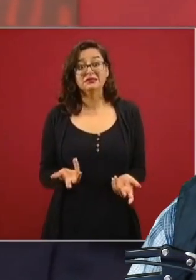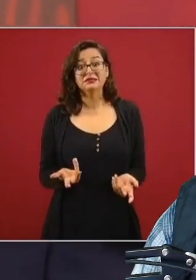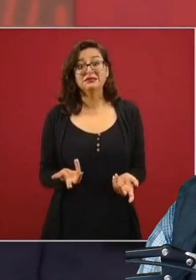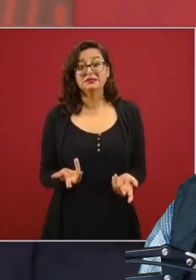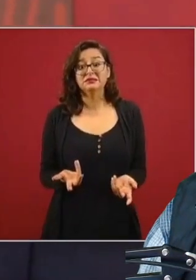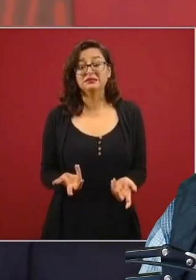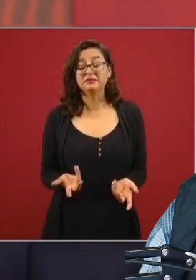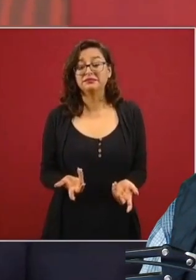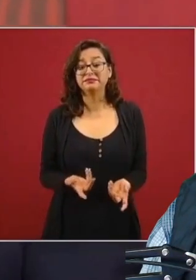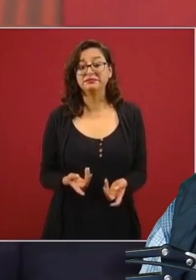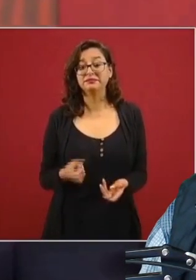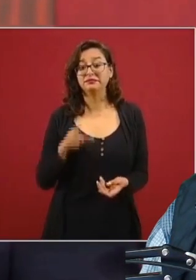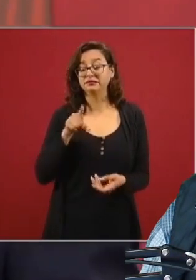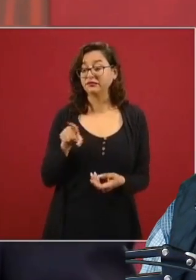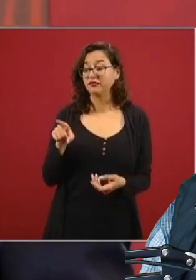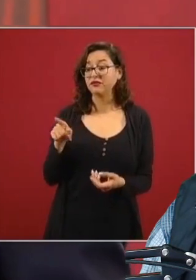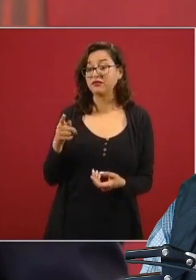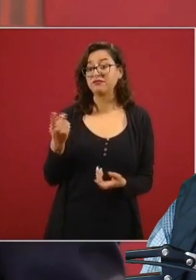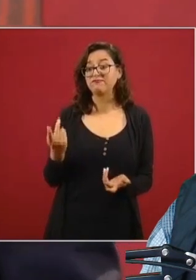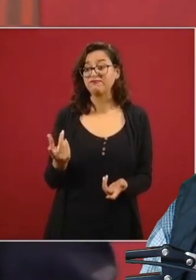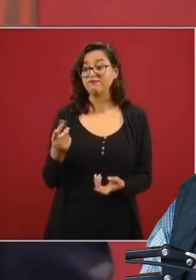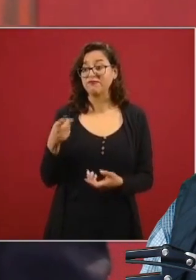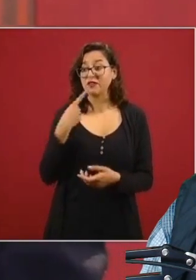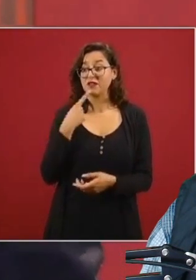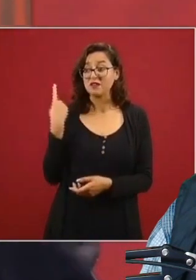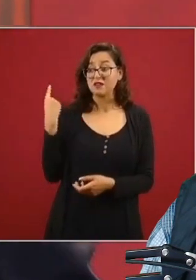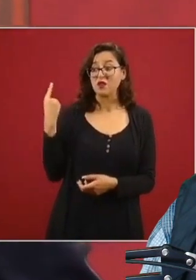versa sobre